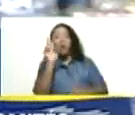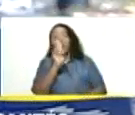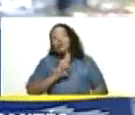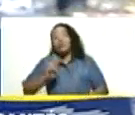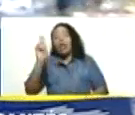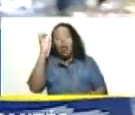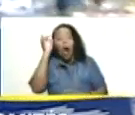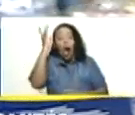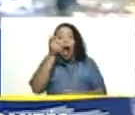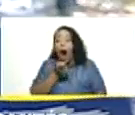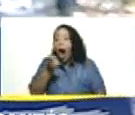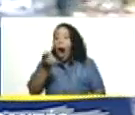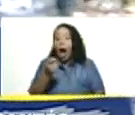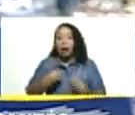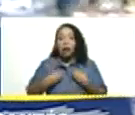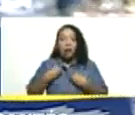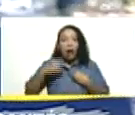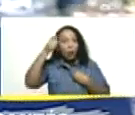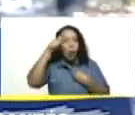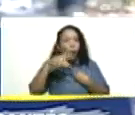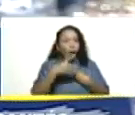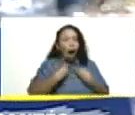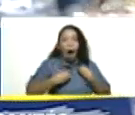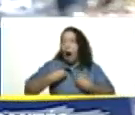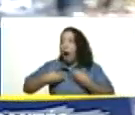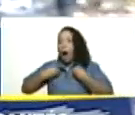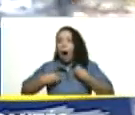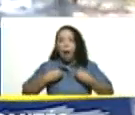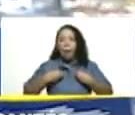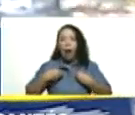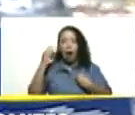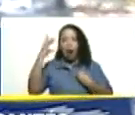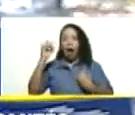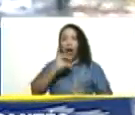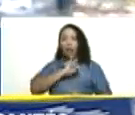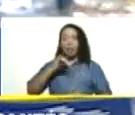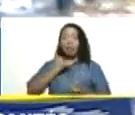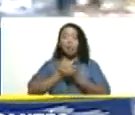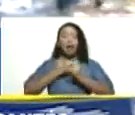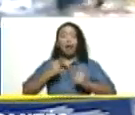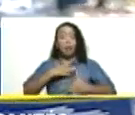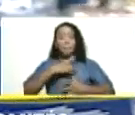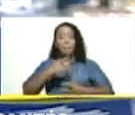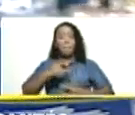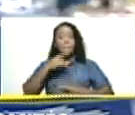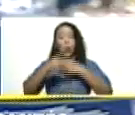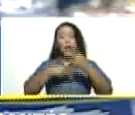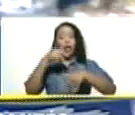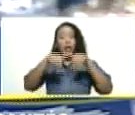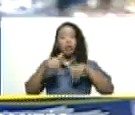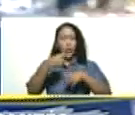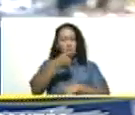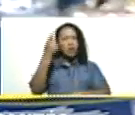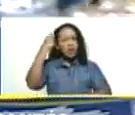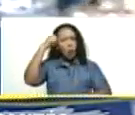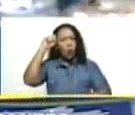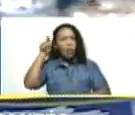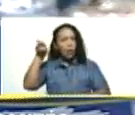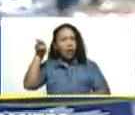utilizando la angustia del pueblo, el dolor del pueblo para sus intereses electorales y políticas. ¿Ustedes se acuerdan bien de